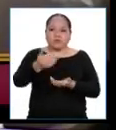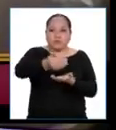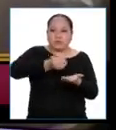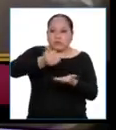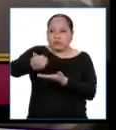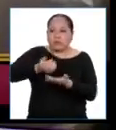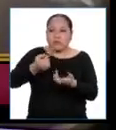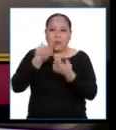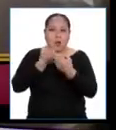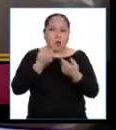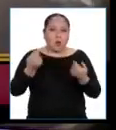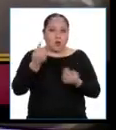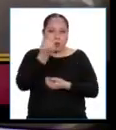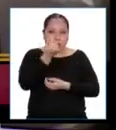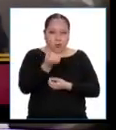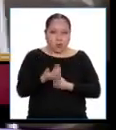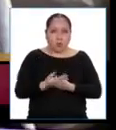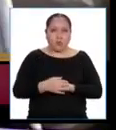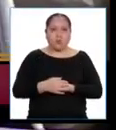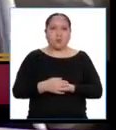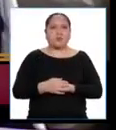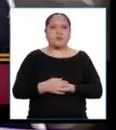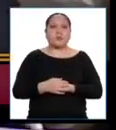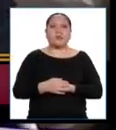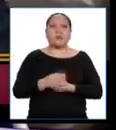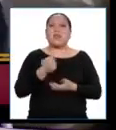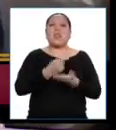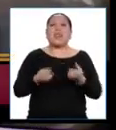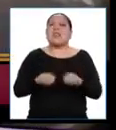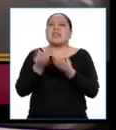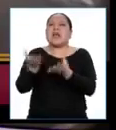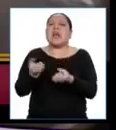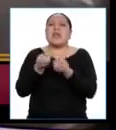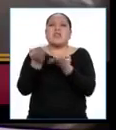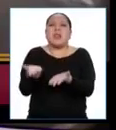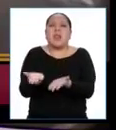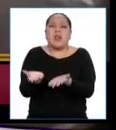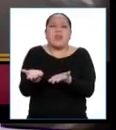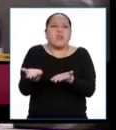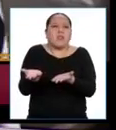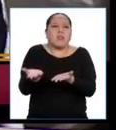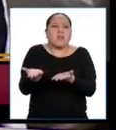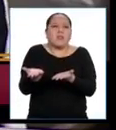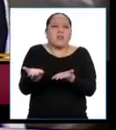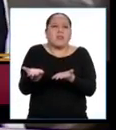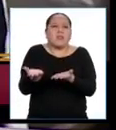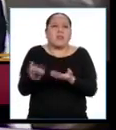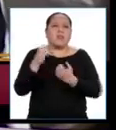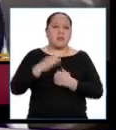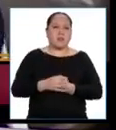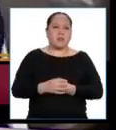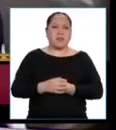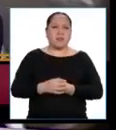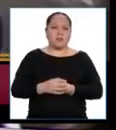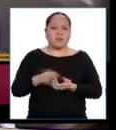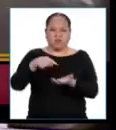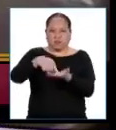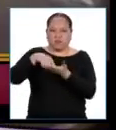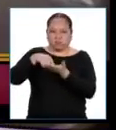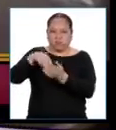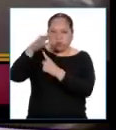recursos económicos. ¿Pero qué han recibido a cambio, señor ministro? La fuerza